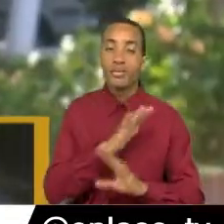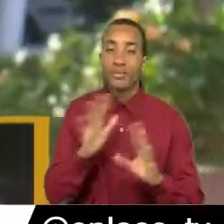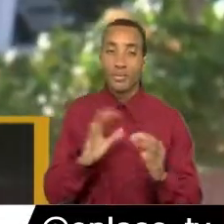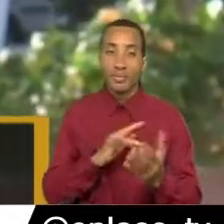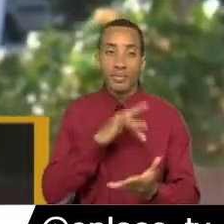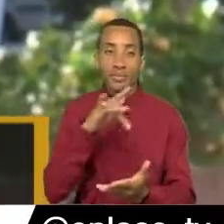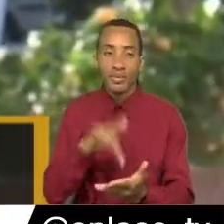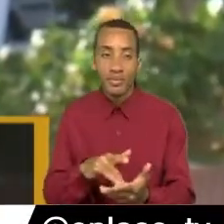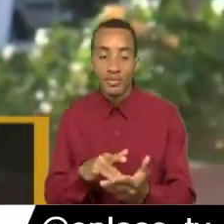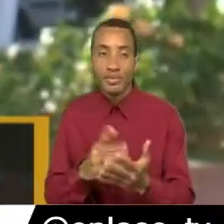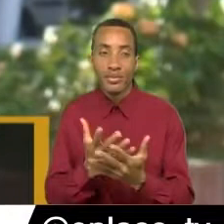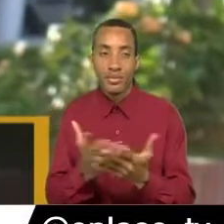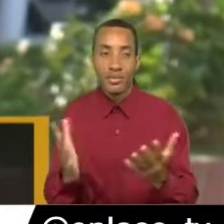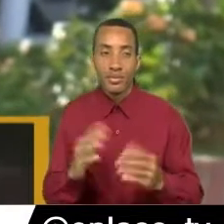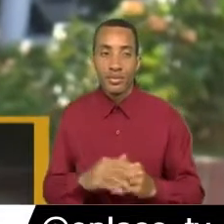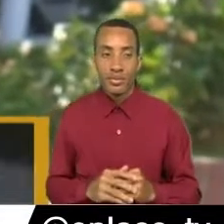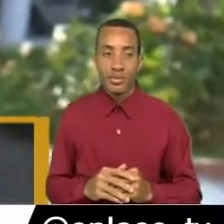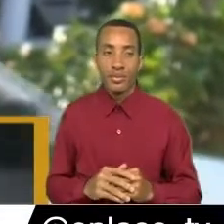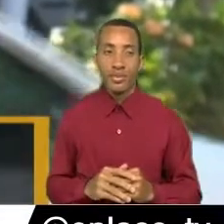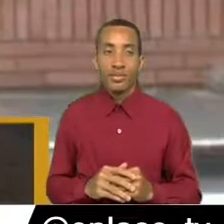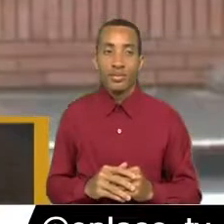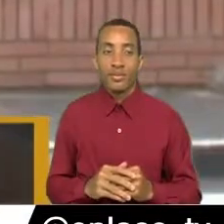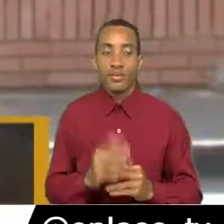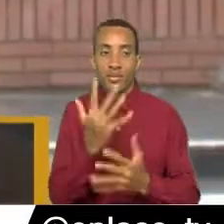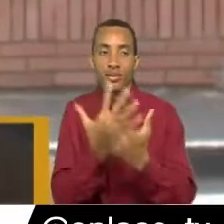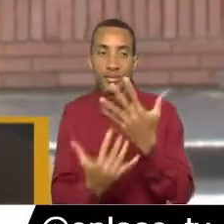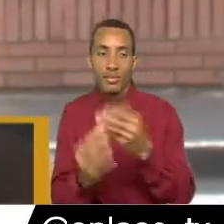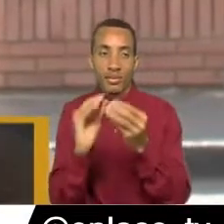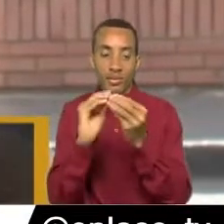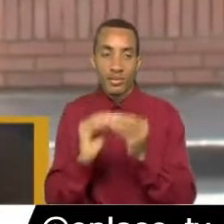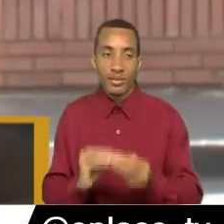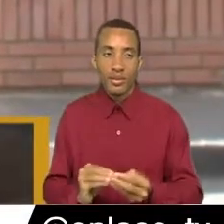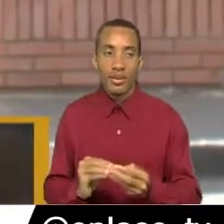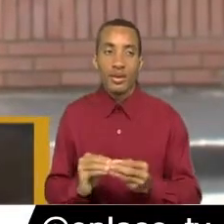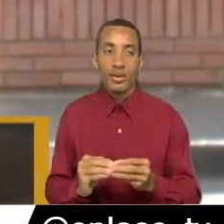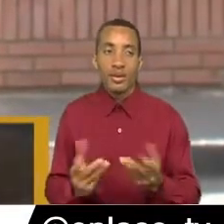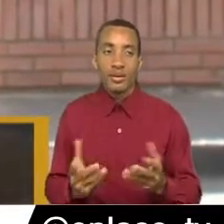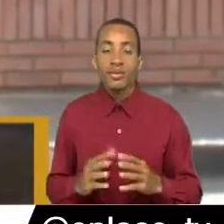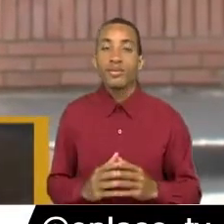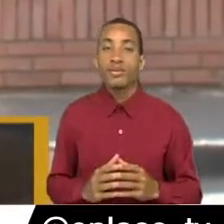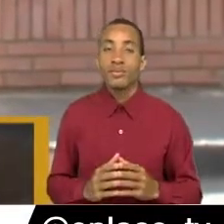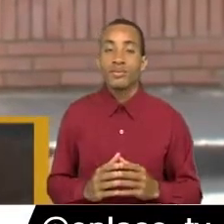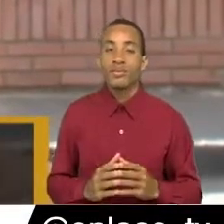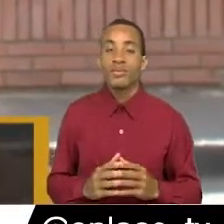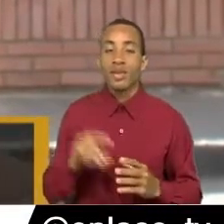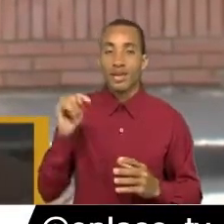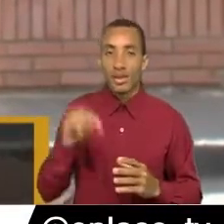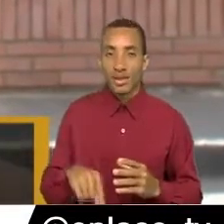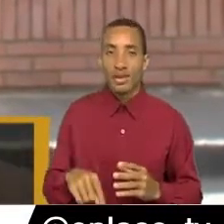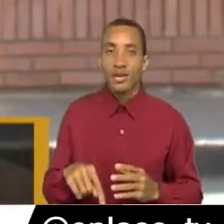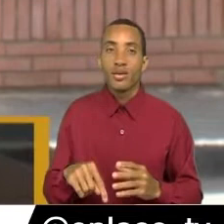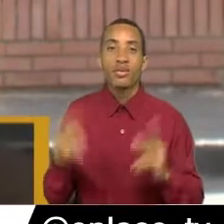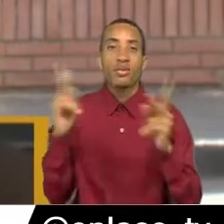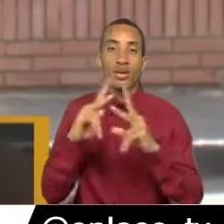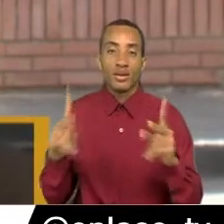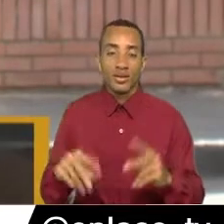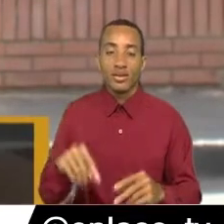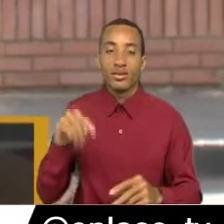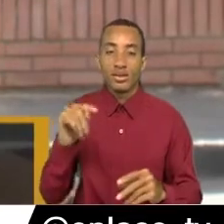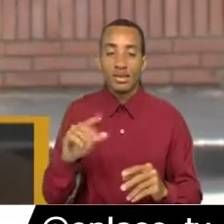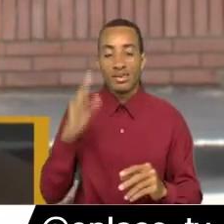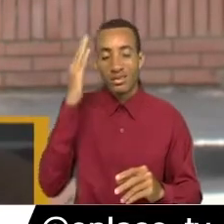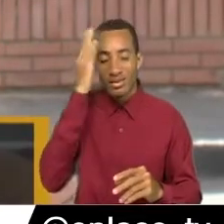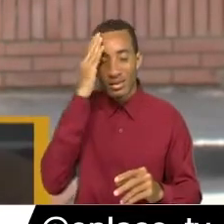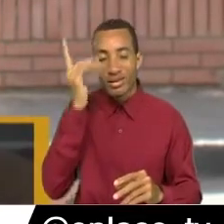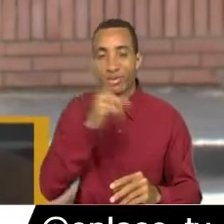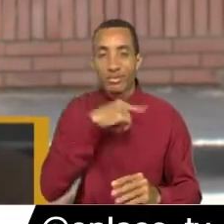petrolero. Estoy invitando al evento único que se ha hecho en Barranca con personal de aquí, y debido a una crisis que está precisamente